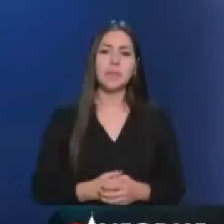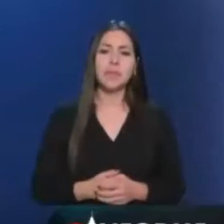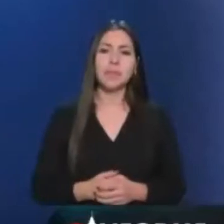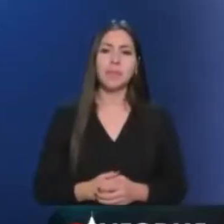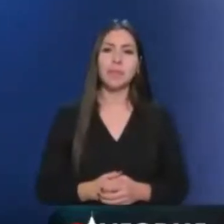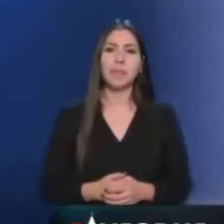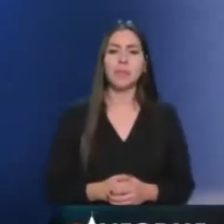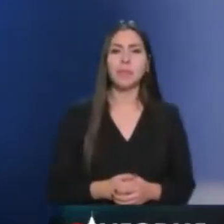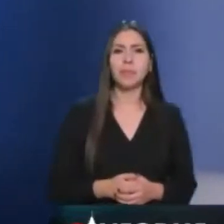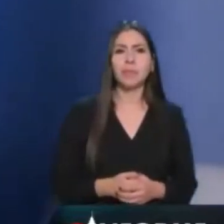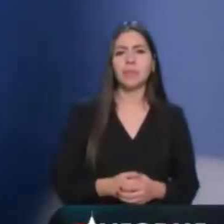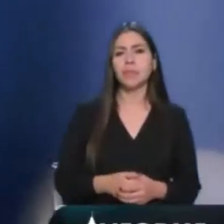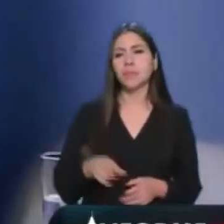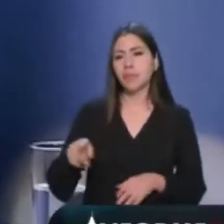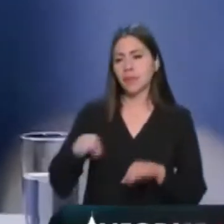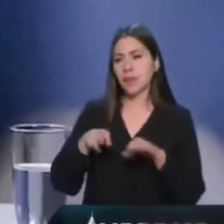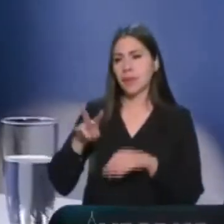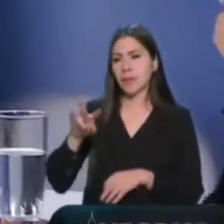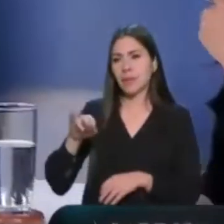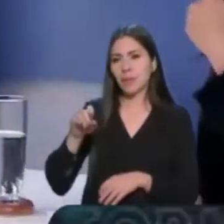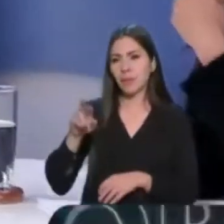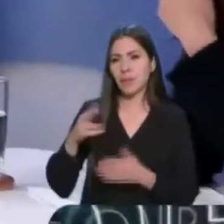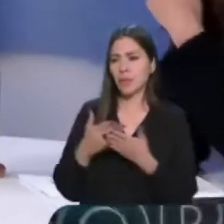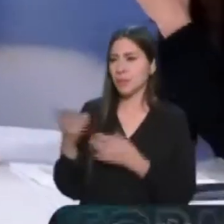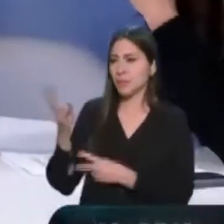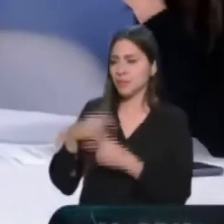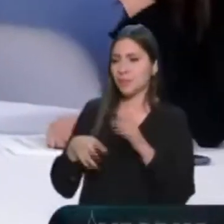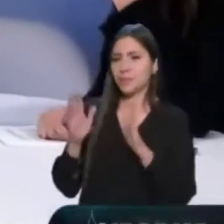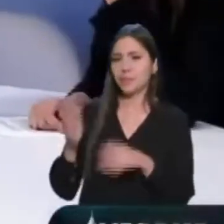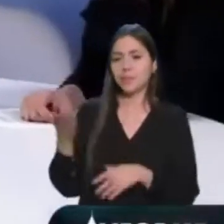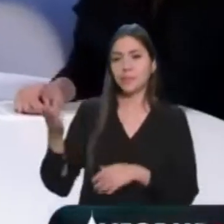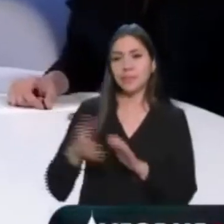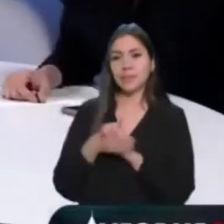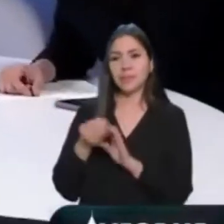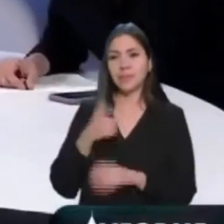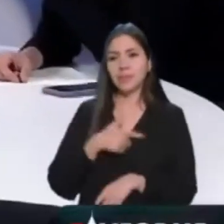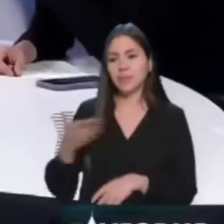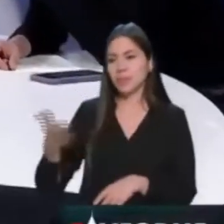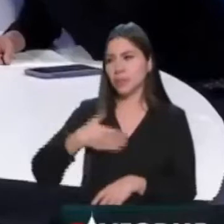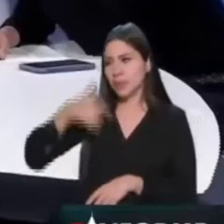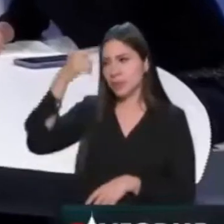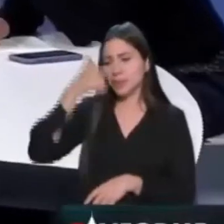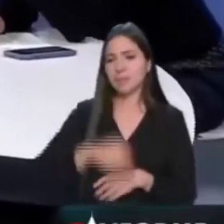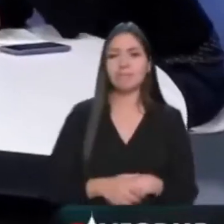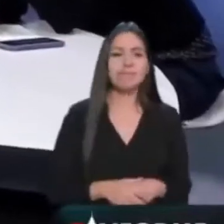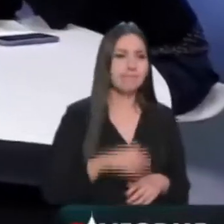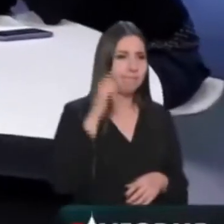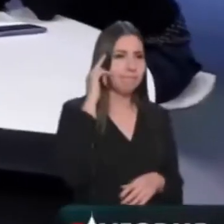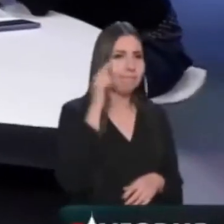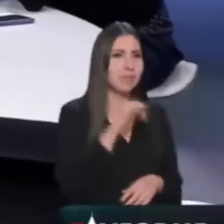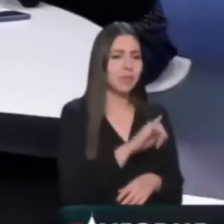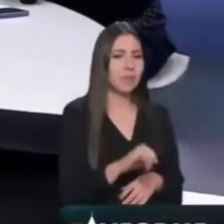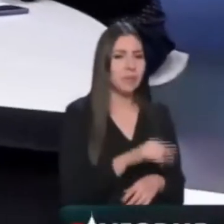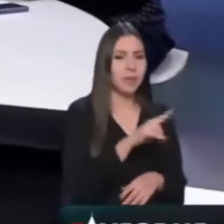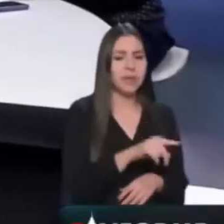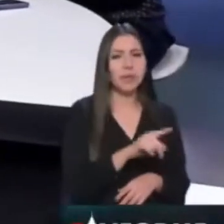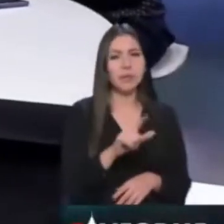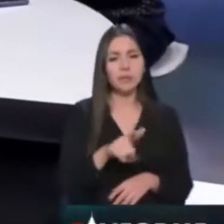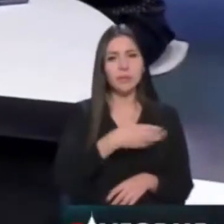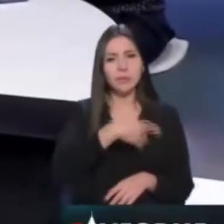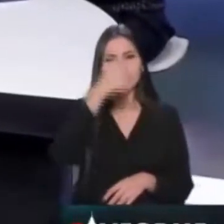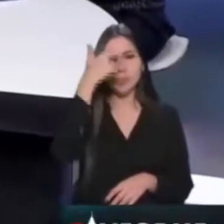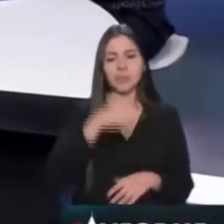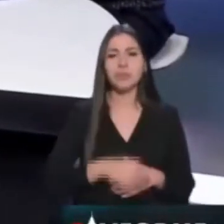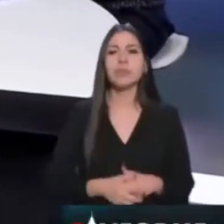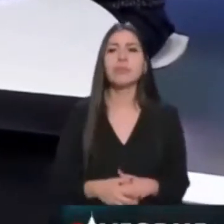El trabajo de Víctor Ronquillo, que ya está con nosotros y lo saludamos con muchísimo gusto. Víctor, buenas noches. Hola, Juan. Hola, Azul, buenas noches. Bienvenido. Oye, gracias. Víctor,